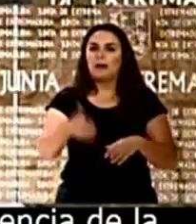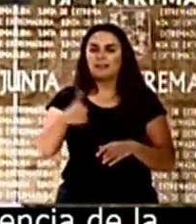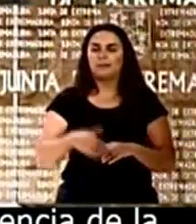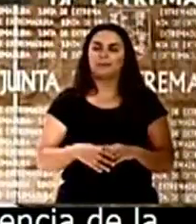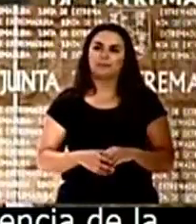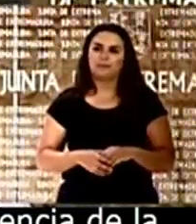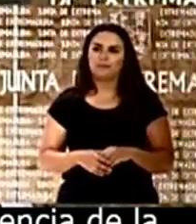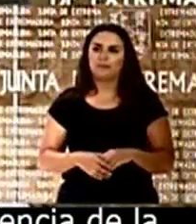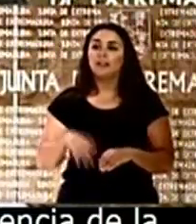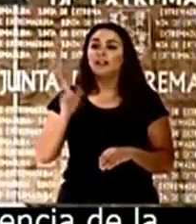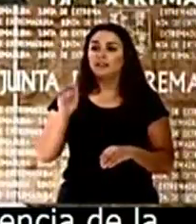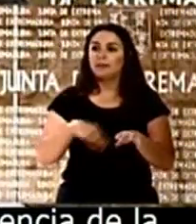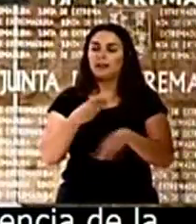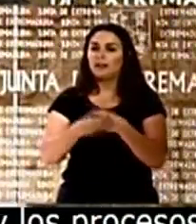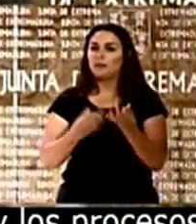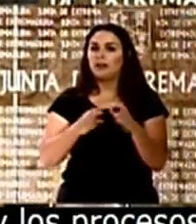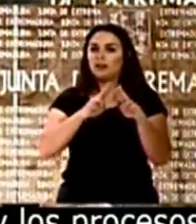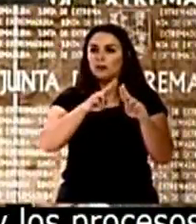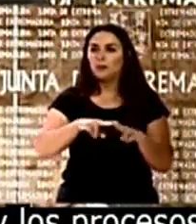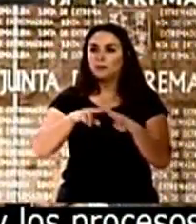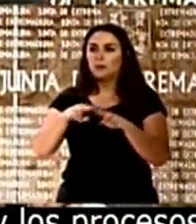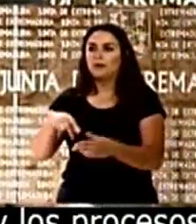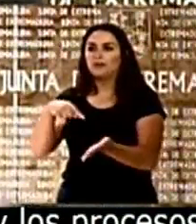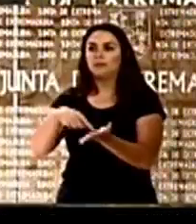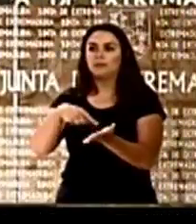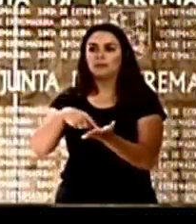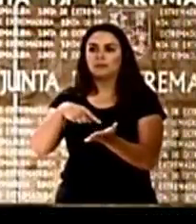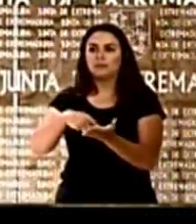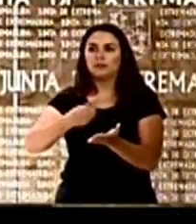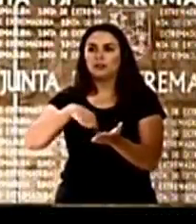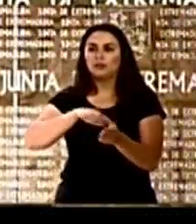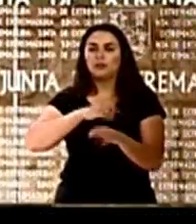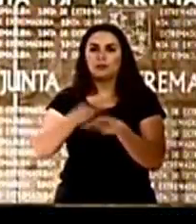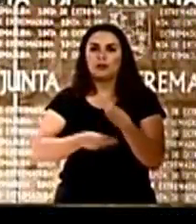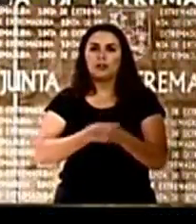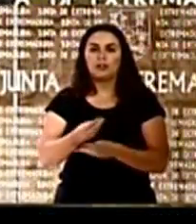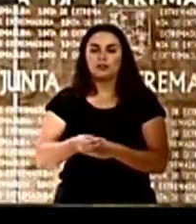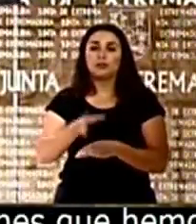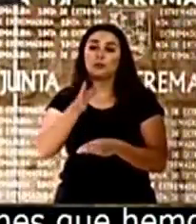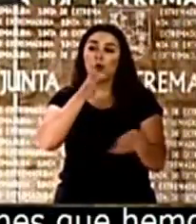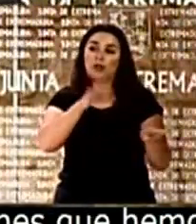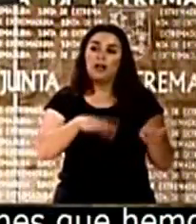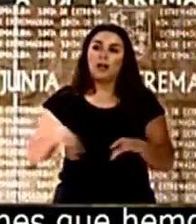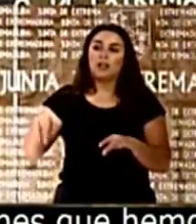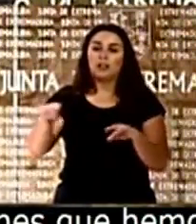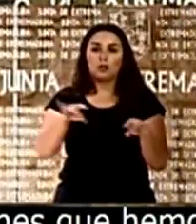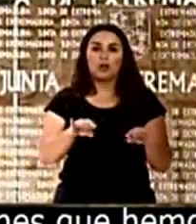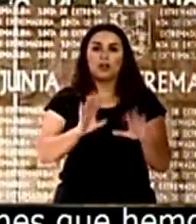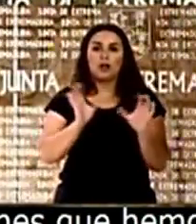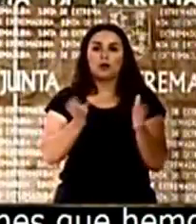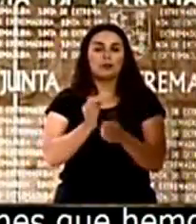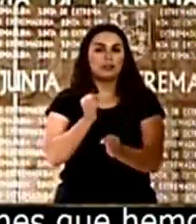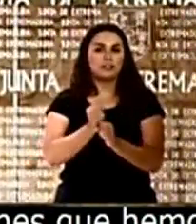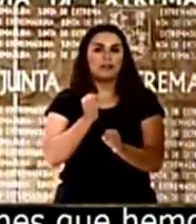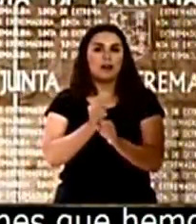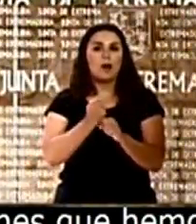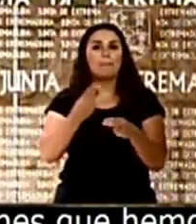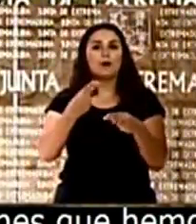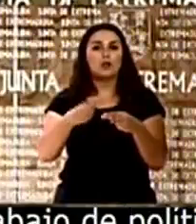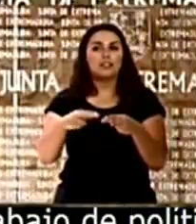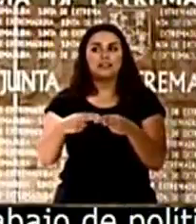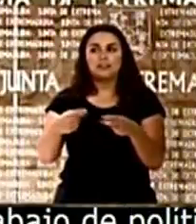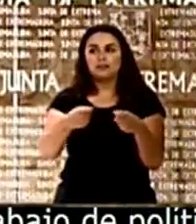También hacemos un análisis de las reivindicaciones que hemos marcado nosotros como región en el Grupo de Trabajo de Política de Cohesión